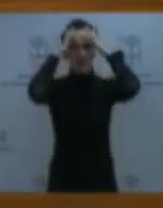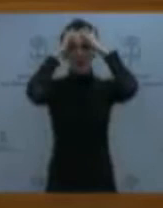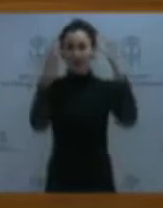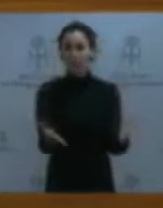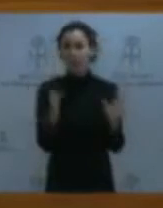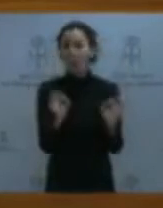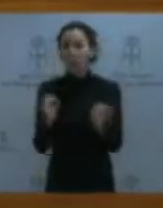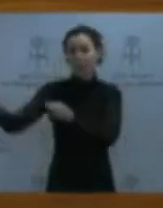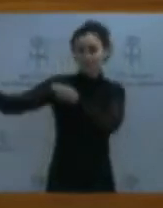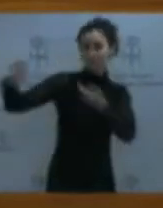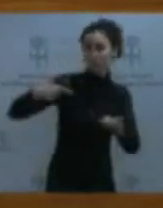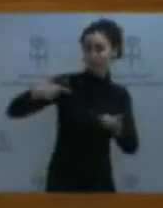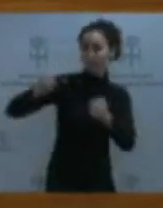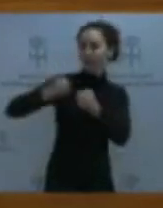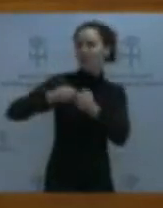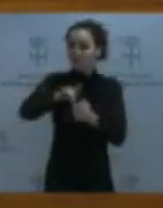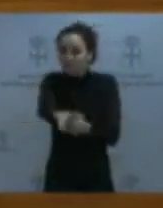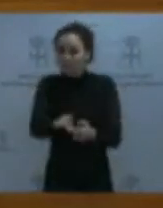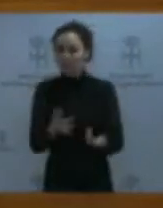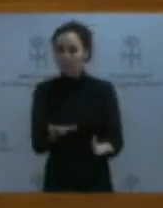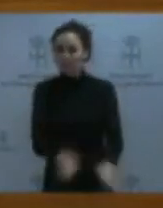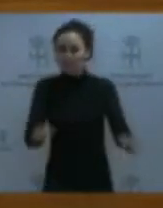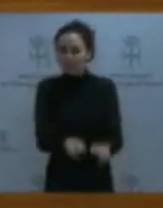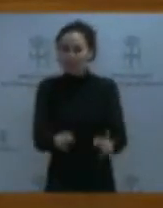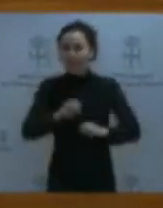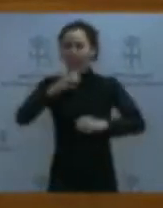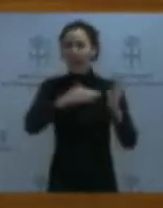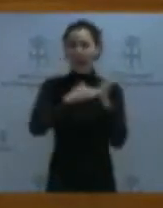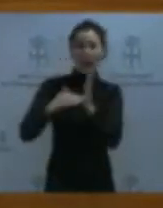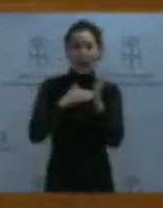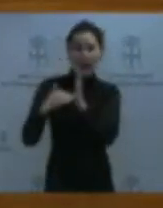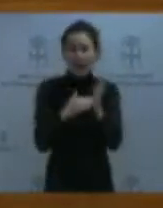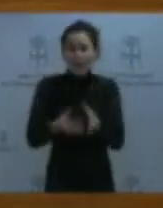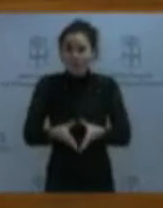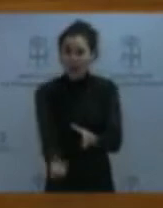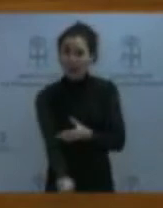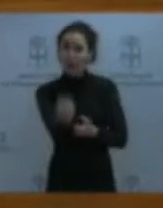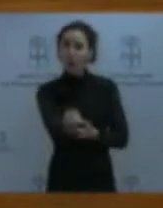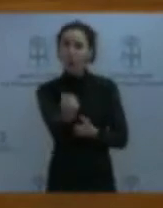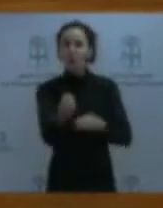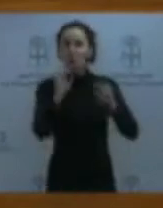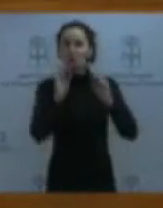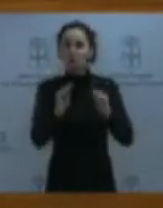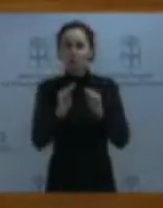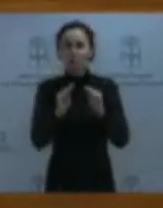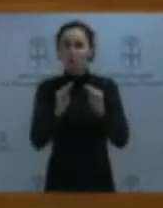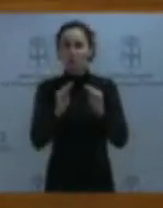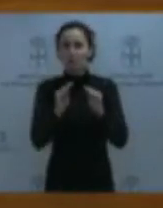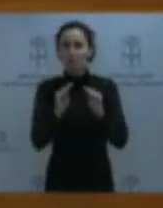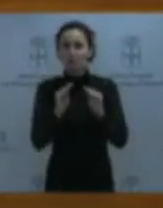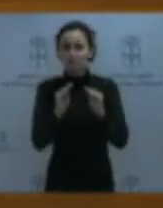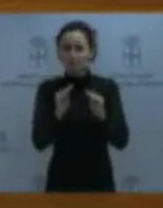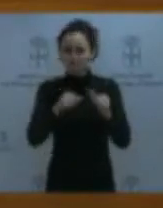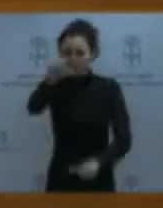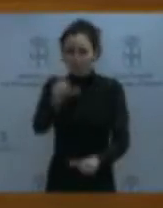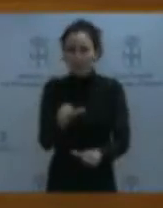extranjero, sí, pero insisto, todos esos camiones a los que me refería, todos esos barcos que van al museo, todo eso no son puestos de trabajo y